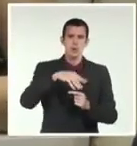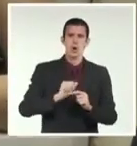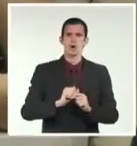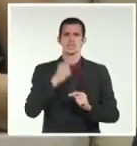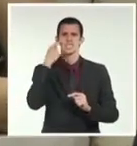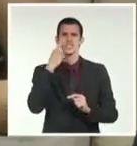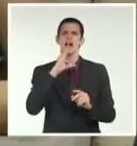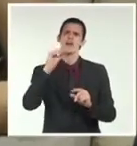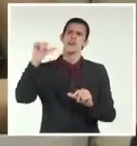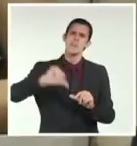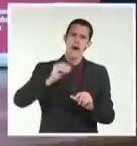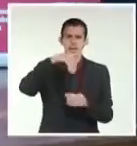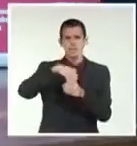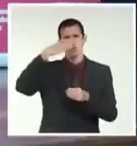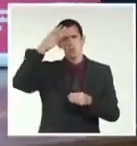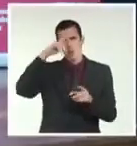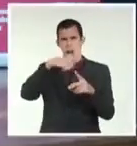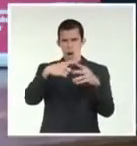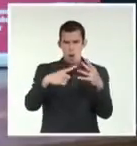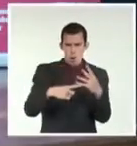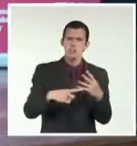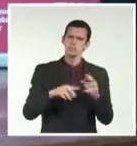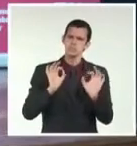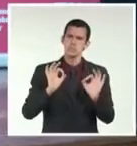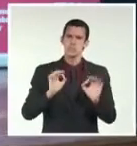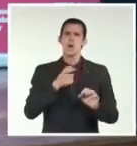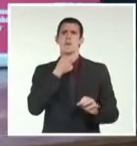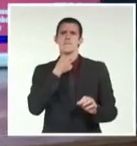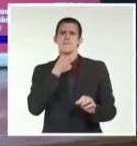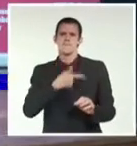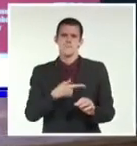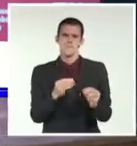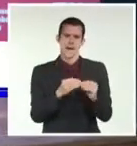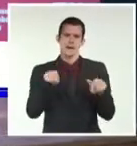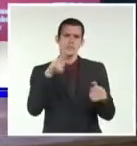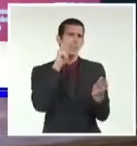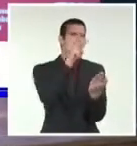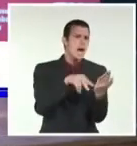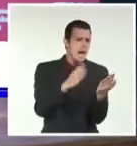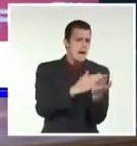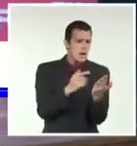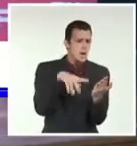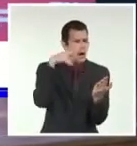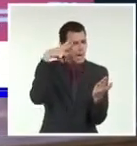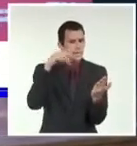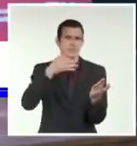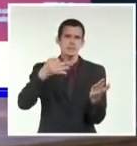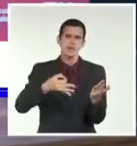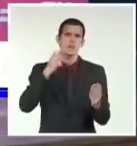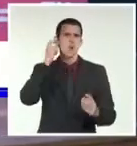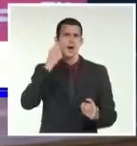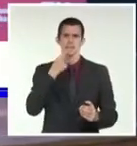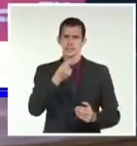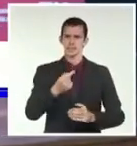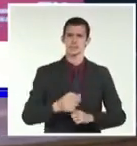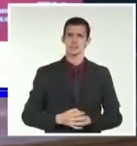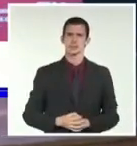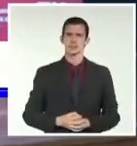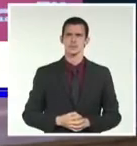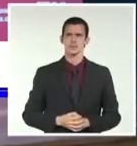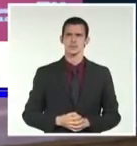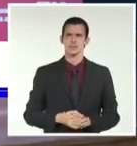e identidad. Yo creo que Cuba cuenta con un arsenal importantísimo en términos de investigación social, en términos de